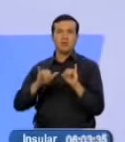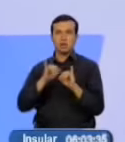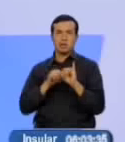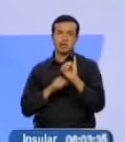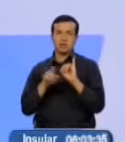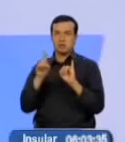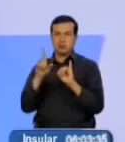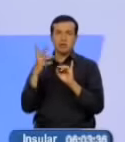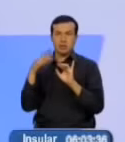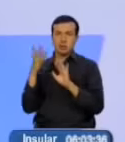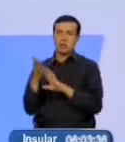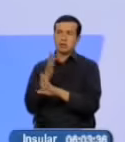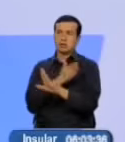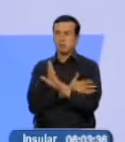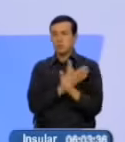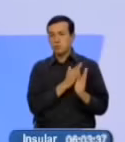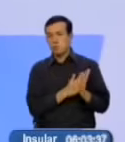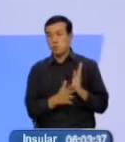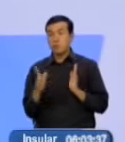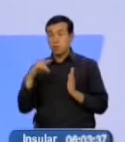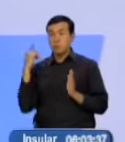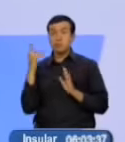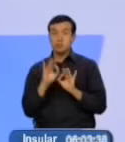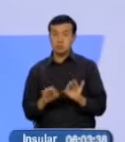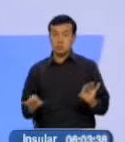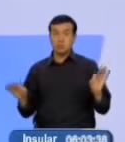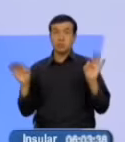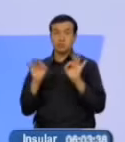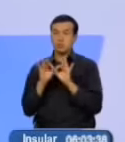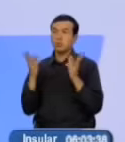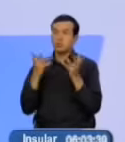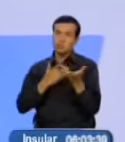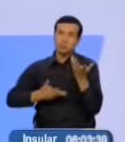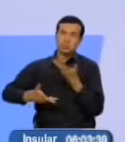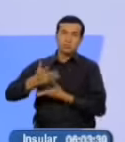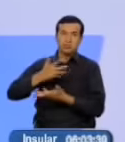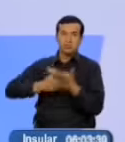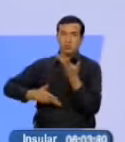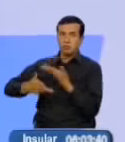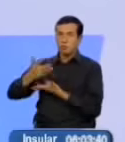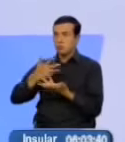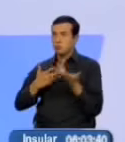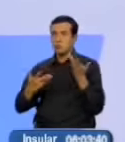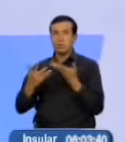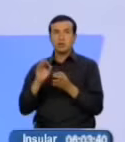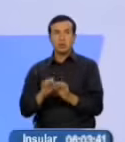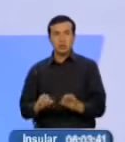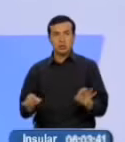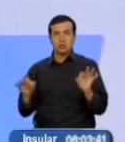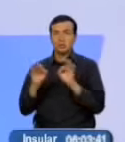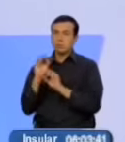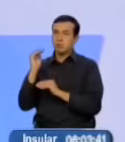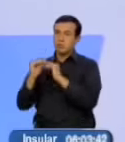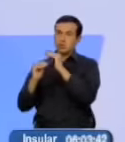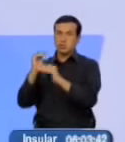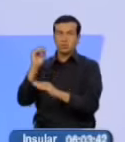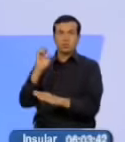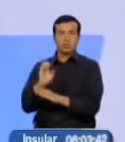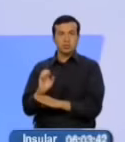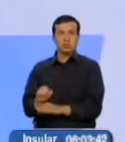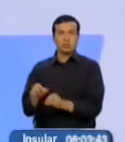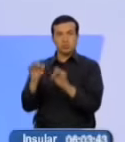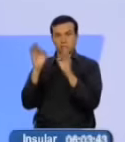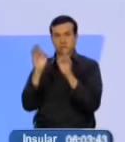meses. Para nosotros es importante el que haya un espacio político, una plataforma política progresista en el Ecuador,